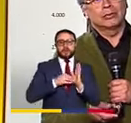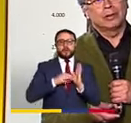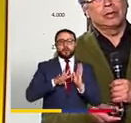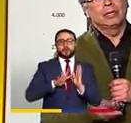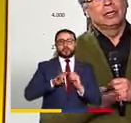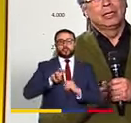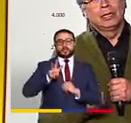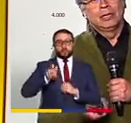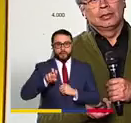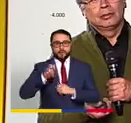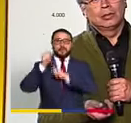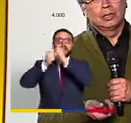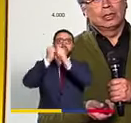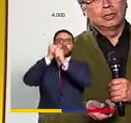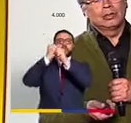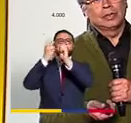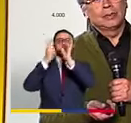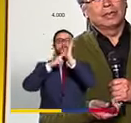9.489,